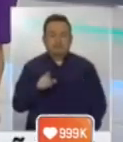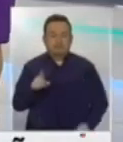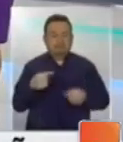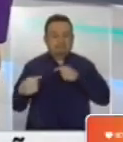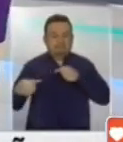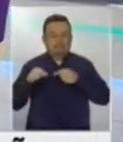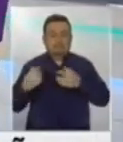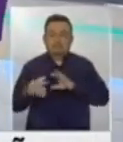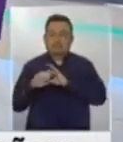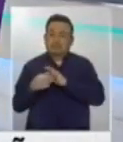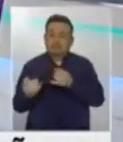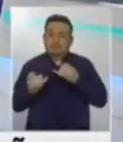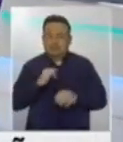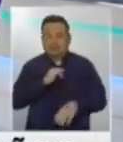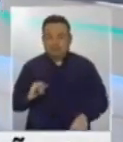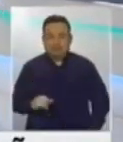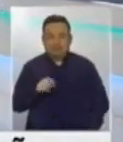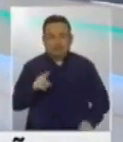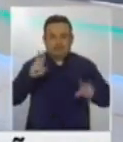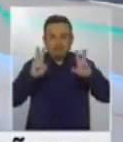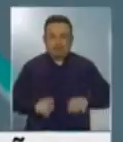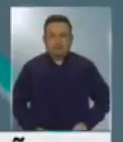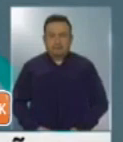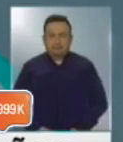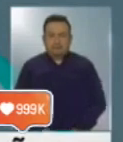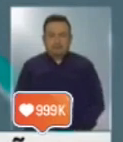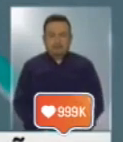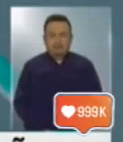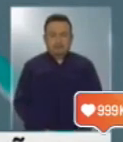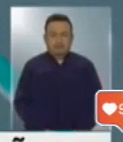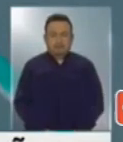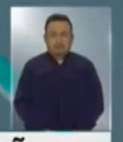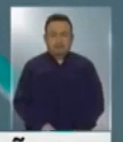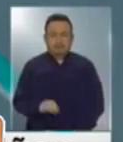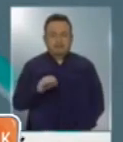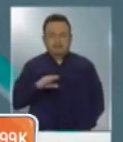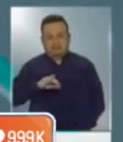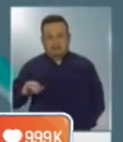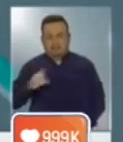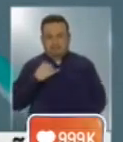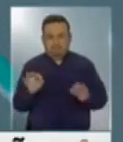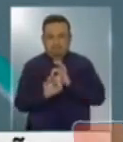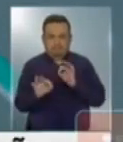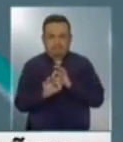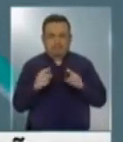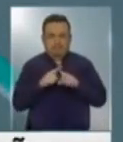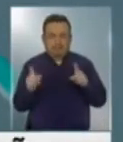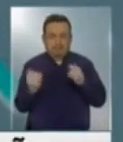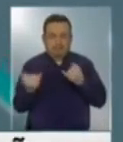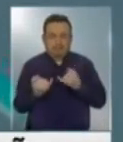zona. Muchísimas gracias, Marianne. Ya retomaremos este tema. Sí, en menos de una hora más estaremos aquí viéndolo.